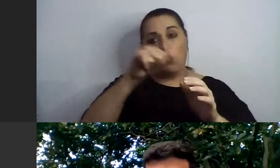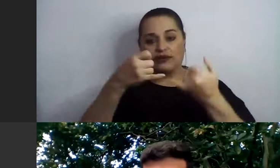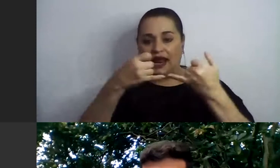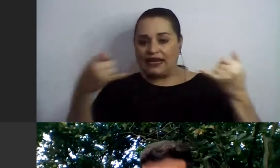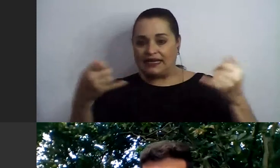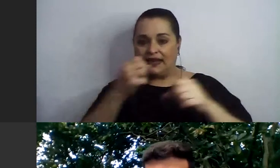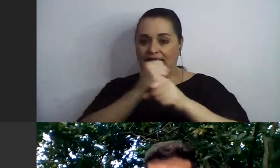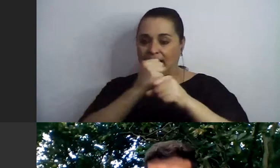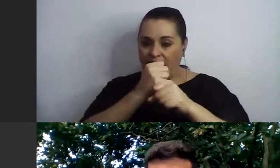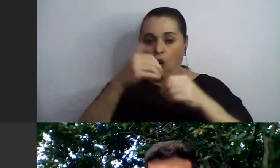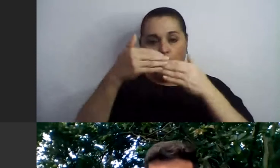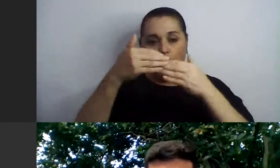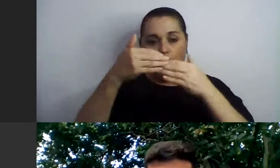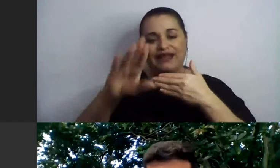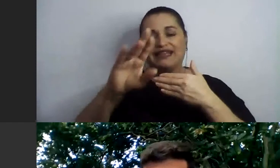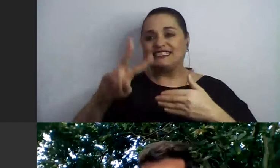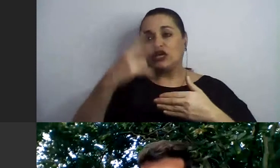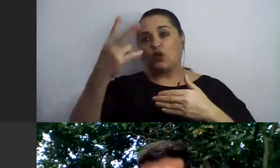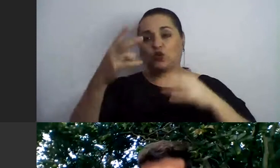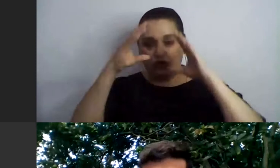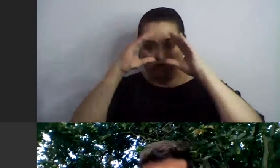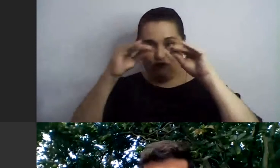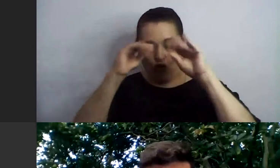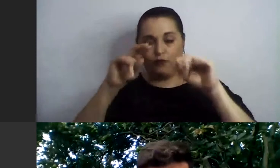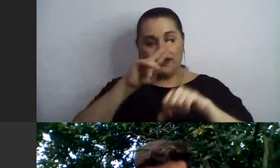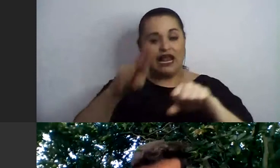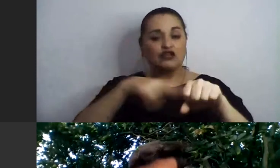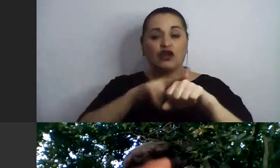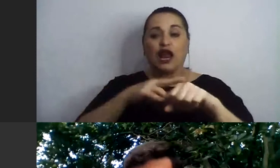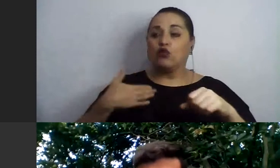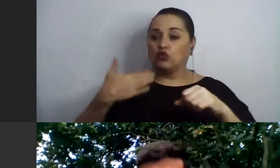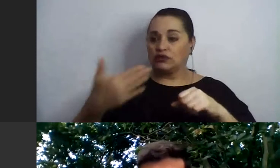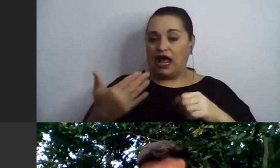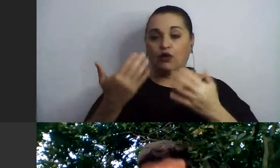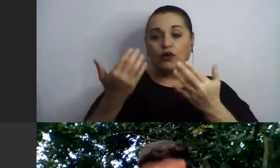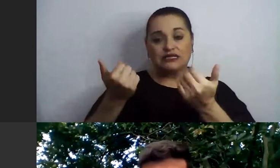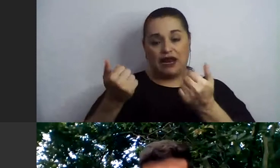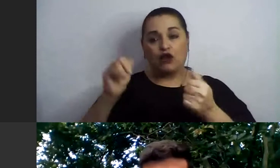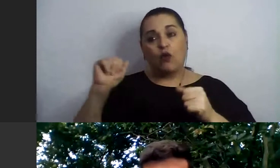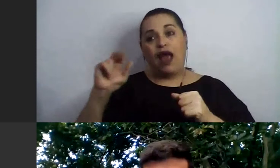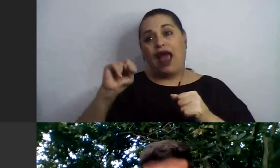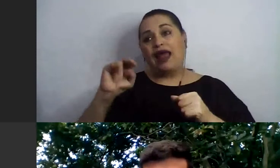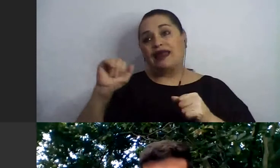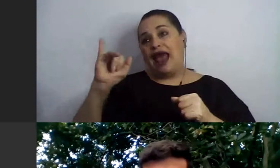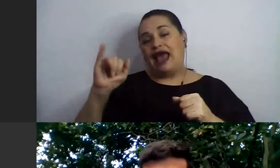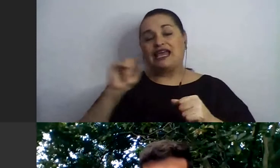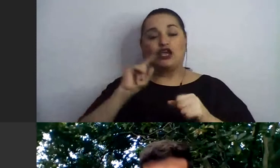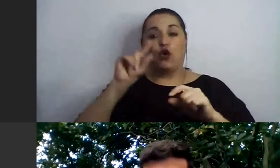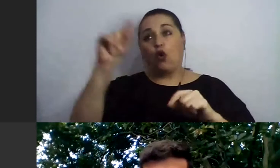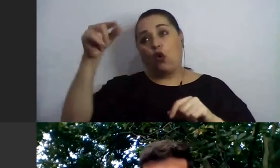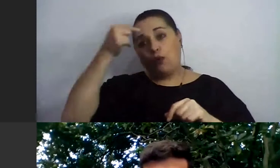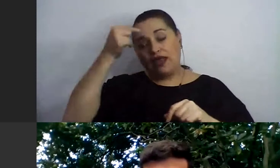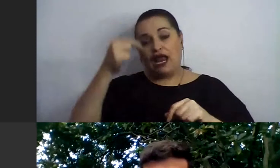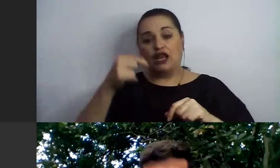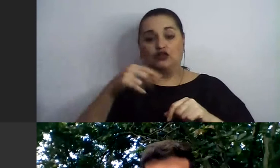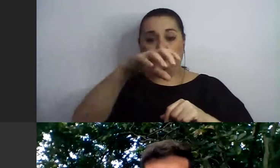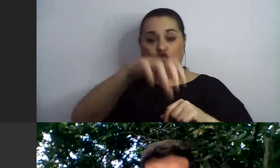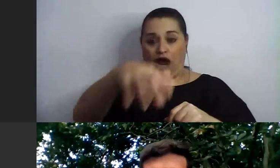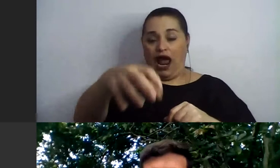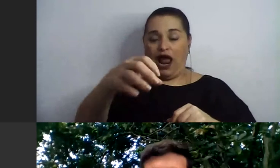a partir de este segundo informe nacional voluntario y esperando tanto con ANAI como con la unión de gobiernos locales poder ser un poco más